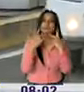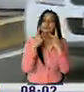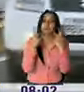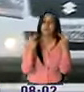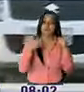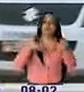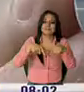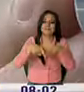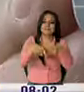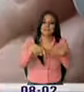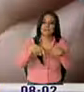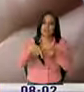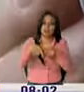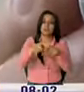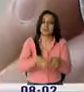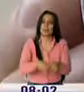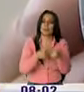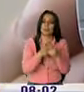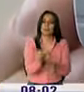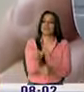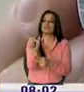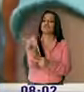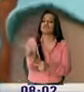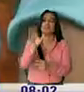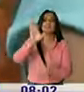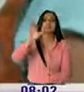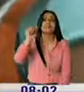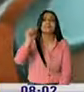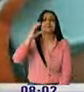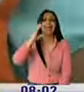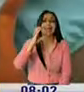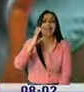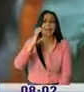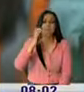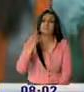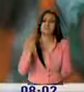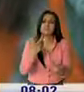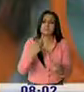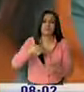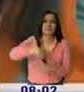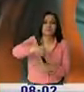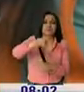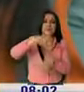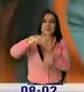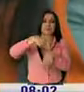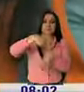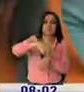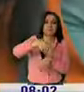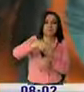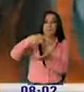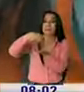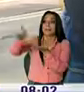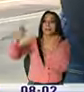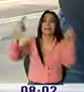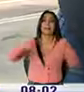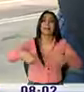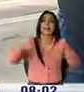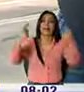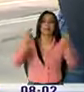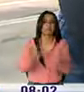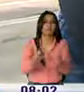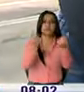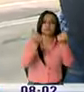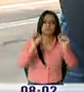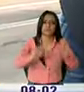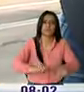EMOB, inició la entrega de los tags. Dispositivos de telepeaje que ahorran tiempo y dinero a los usuarios. Realizó la